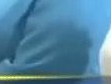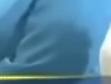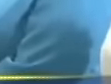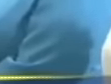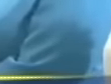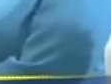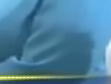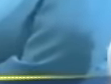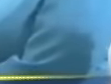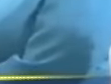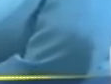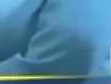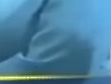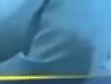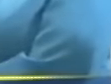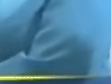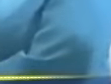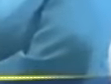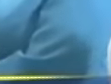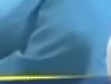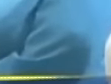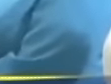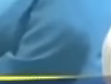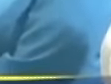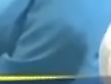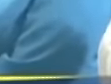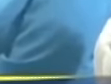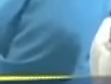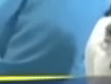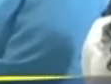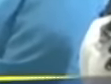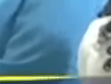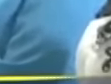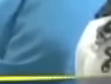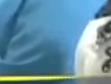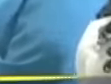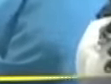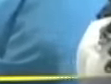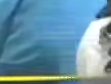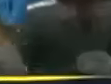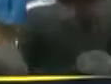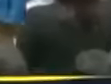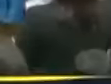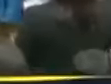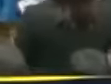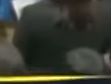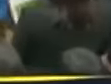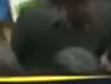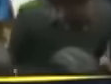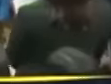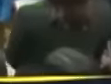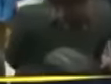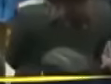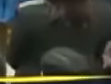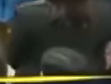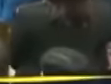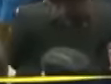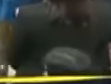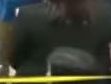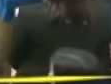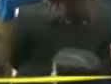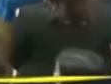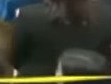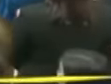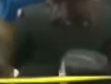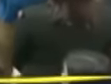político y revolucionario. El presidente Maduro ha dicho que el 2024 habrá una elección de dignidad y que nada ni nadie va